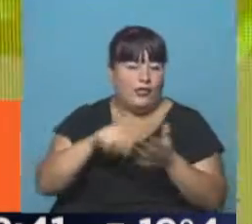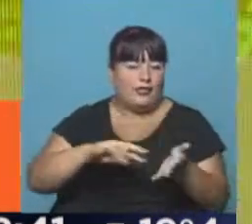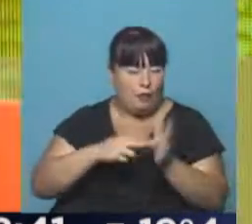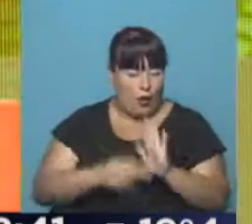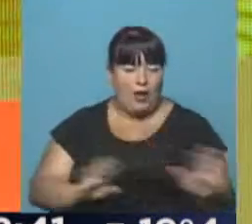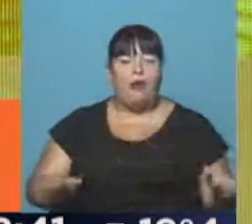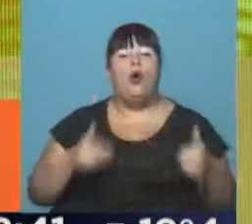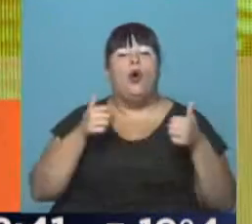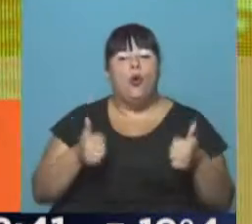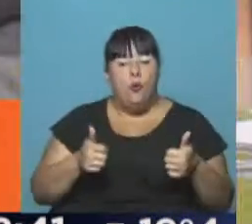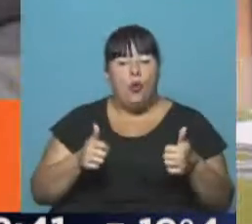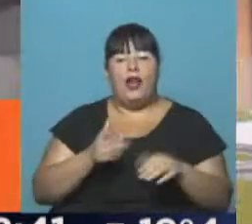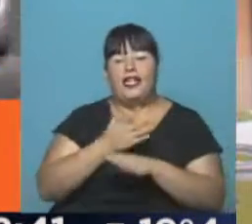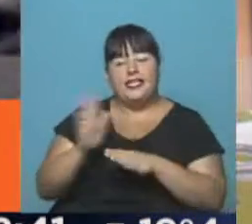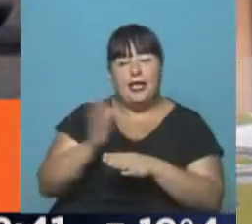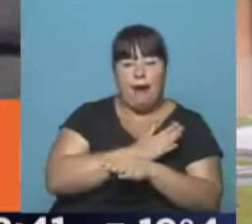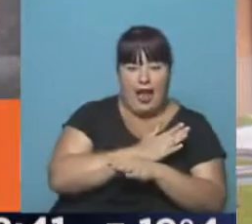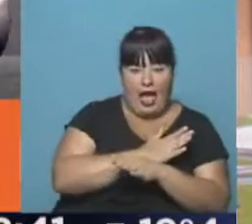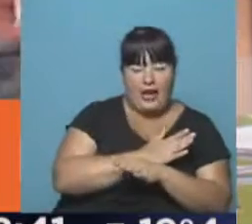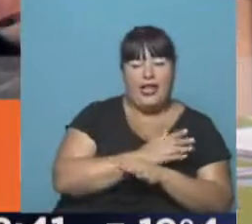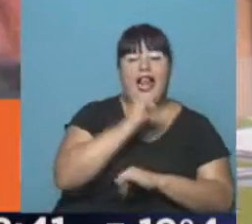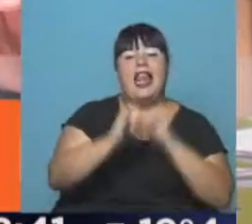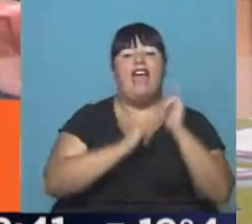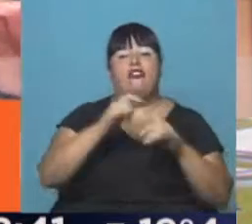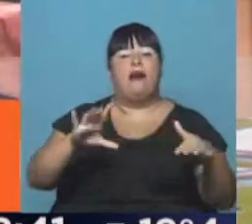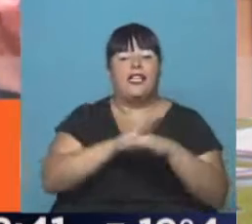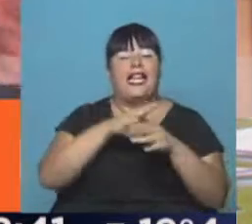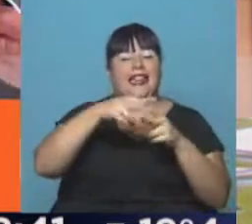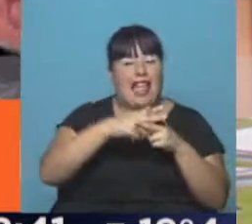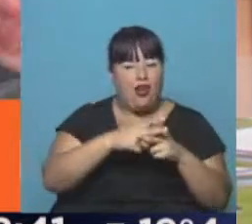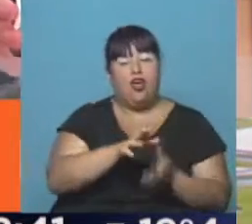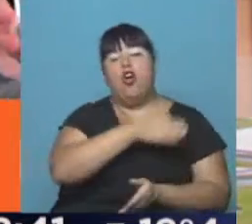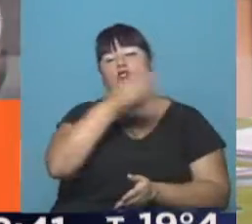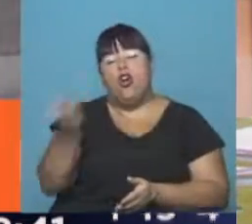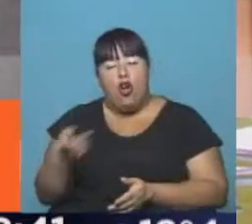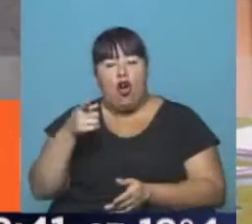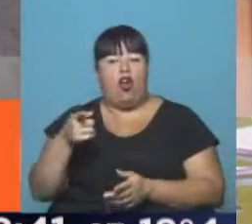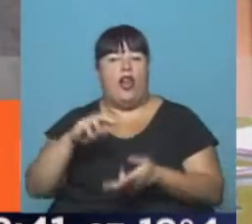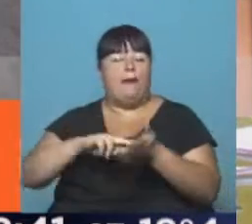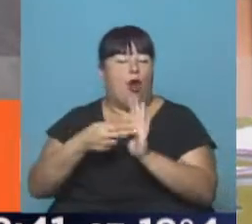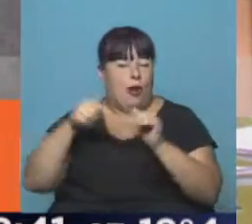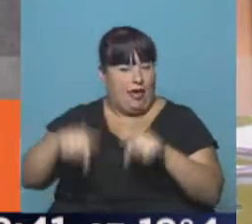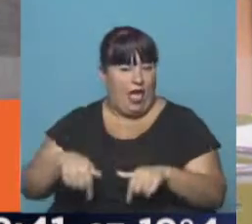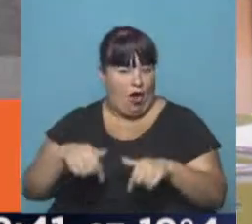situación. Bueno, y separar, ¿no?, lo que son los datos concretos técnicos con el conflicto que